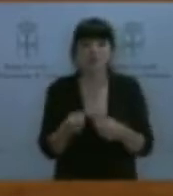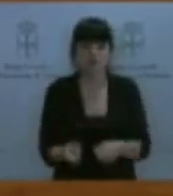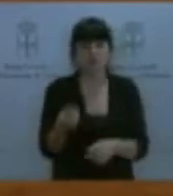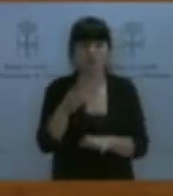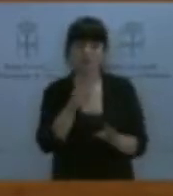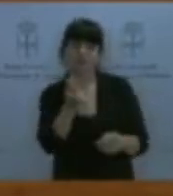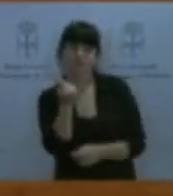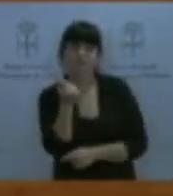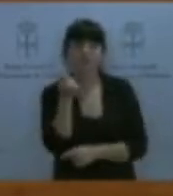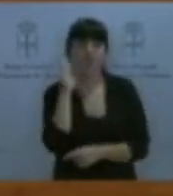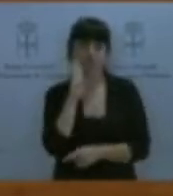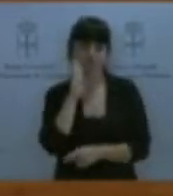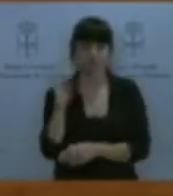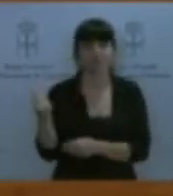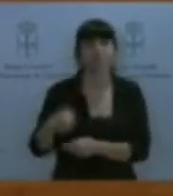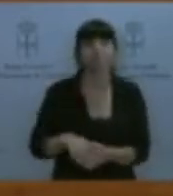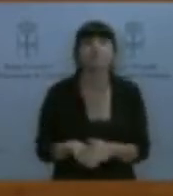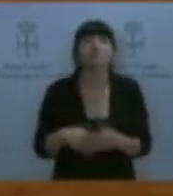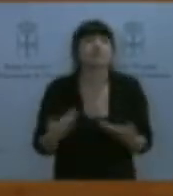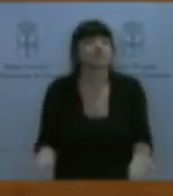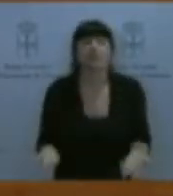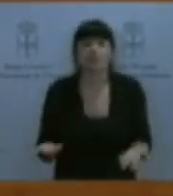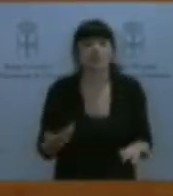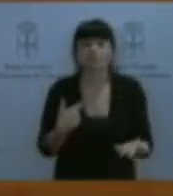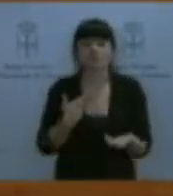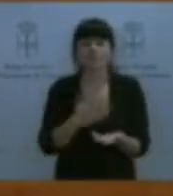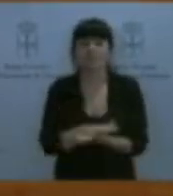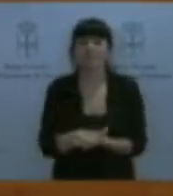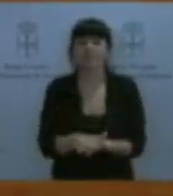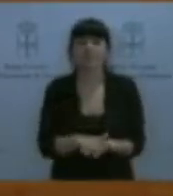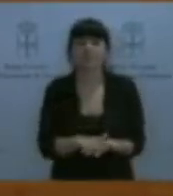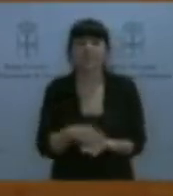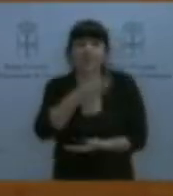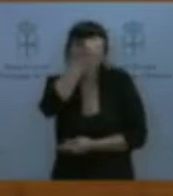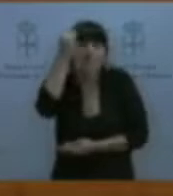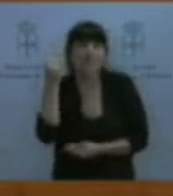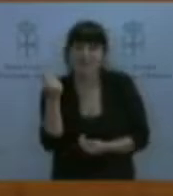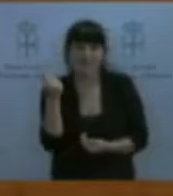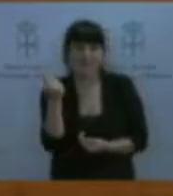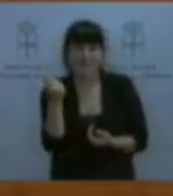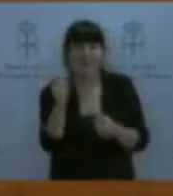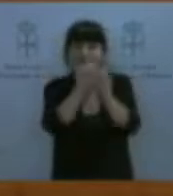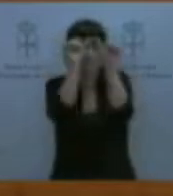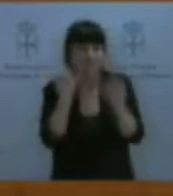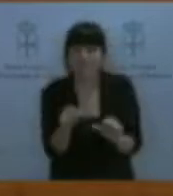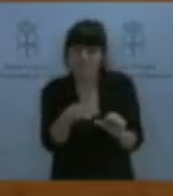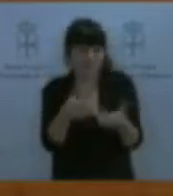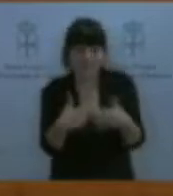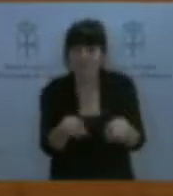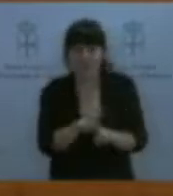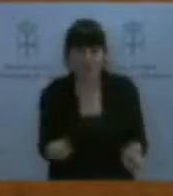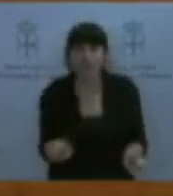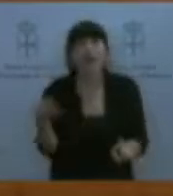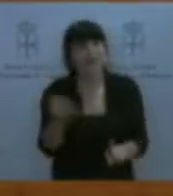atrás discursos y prácticas que no han funcionado y para afrontar un problema real que, por cierto, no necesitamos que la